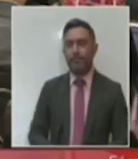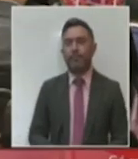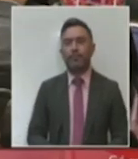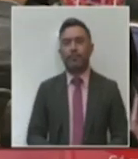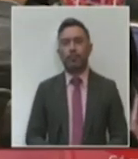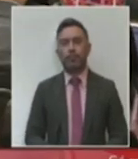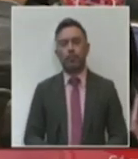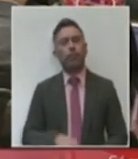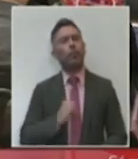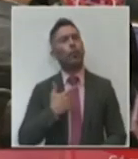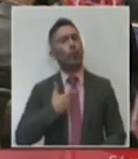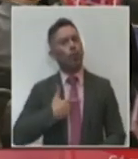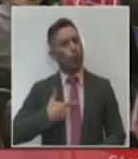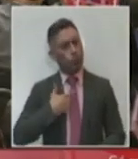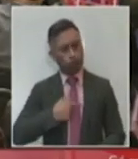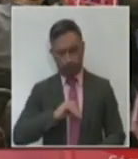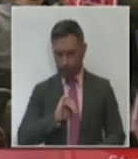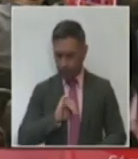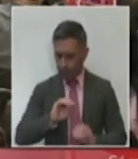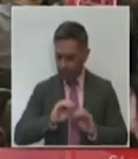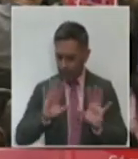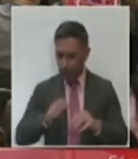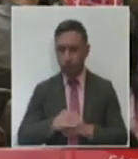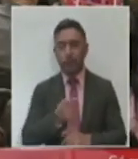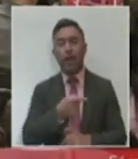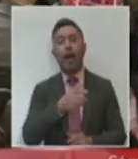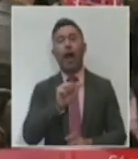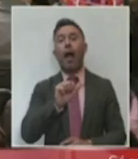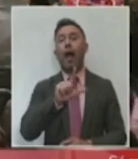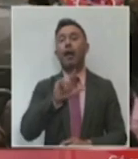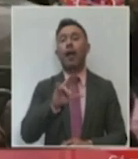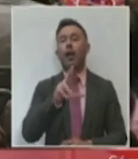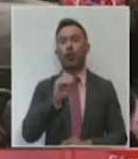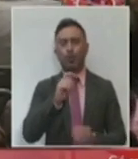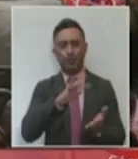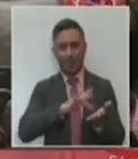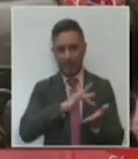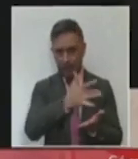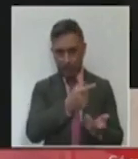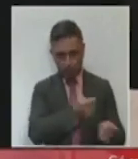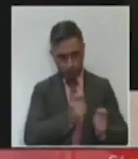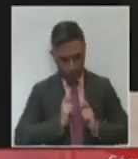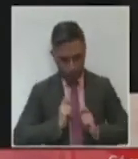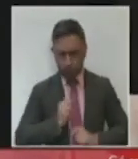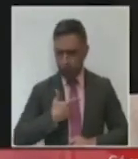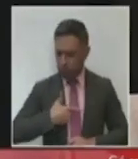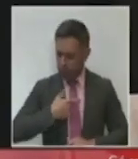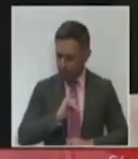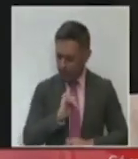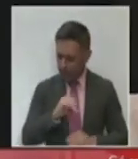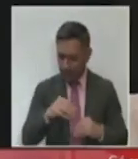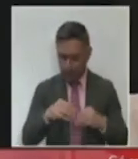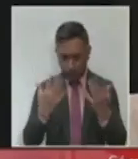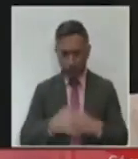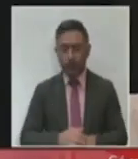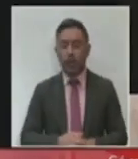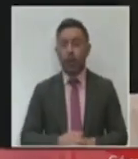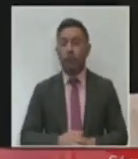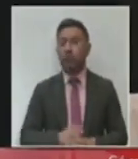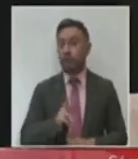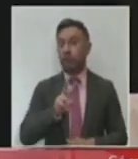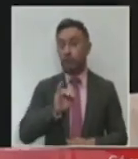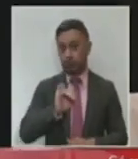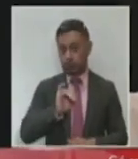Claro que sí, muchísimas gracias. Muchas gracias, Alejandro, por supuesto. Muchísimas gracias porque desde la